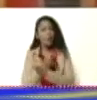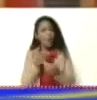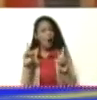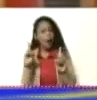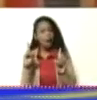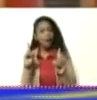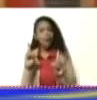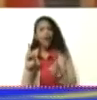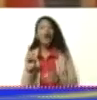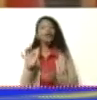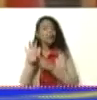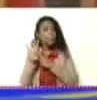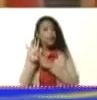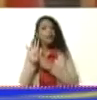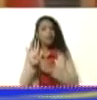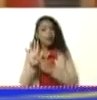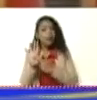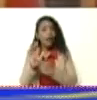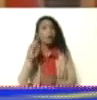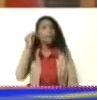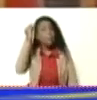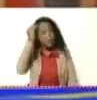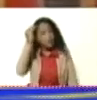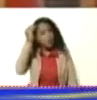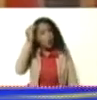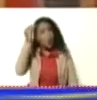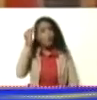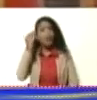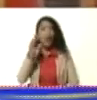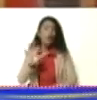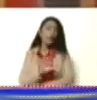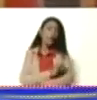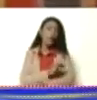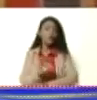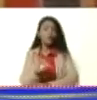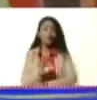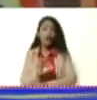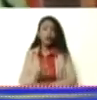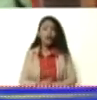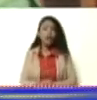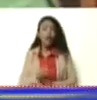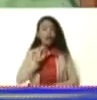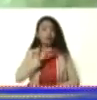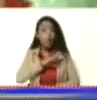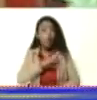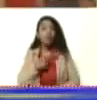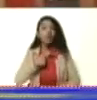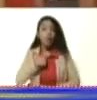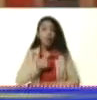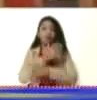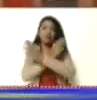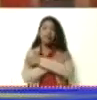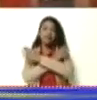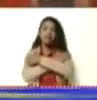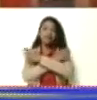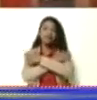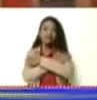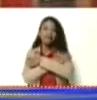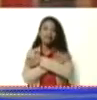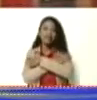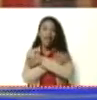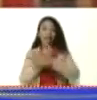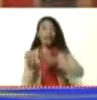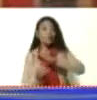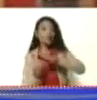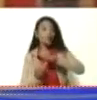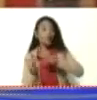que representa la creencia en la poesía, en la historia, y debo felicitar a las instituciones